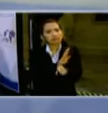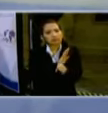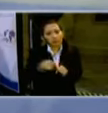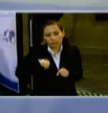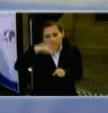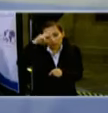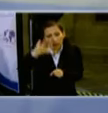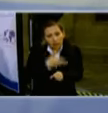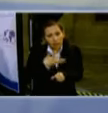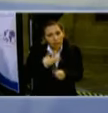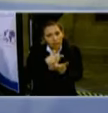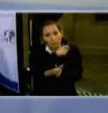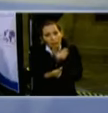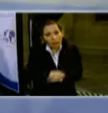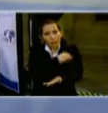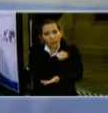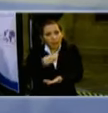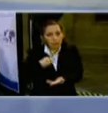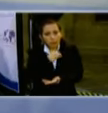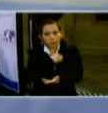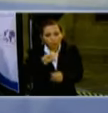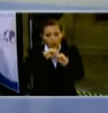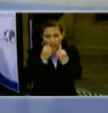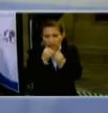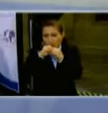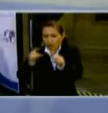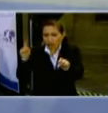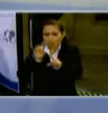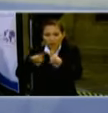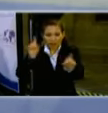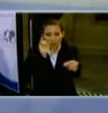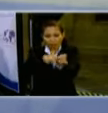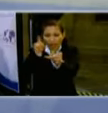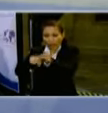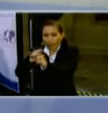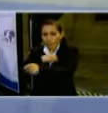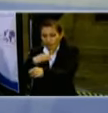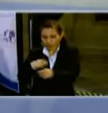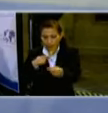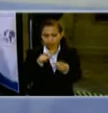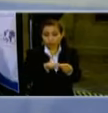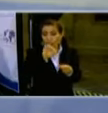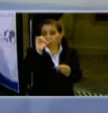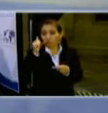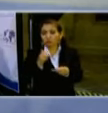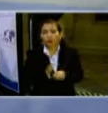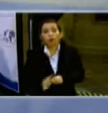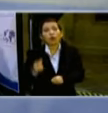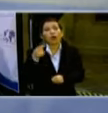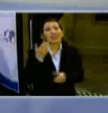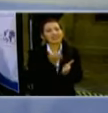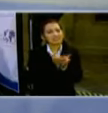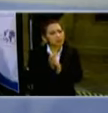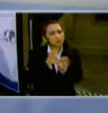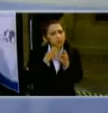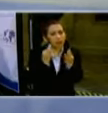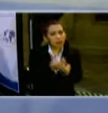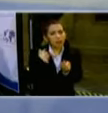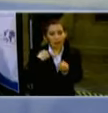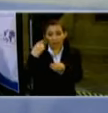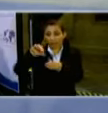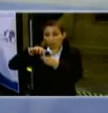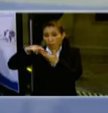nuestro país del pago de membresías a organismos internacionales? ¿Y cuáles pueden ser las estrategias de política